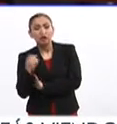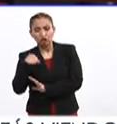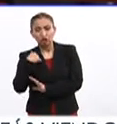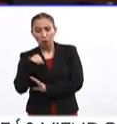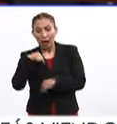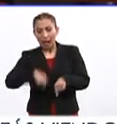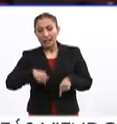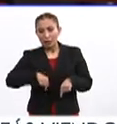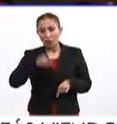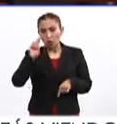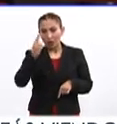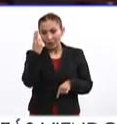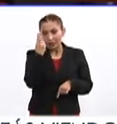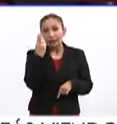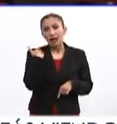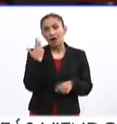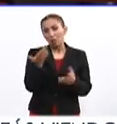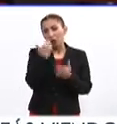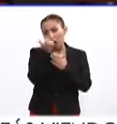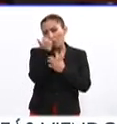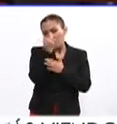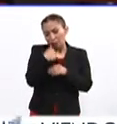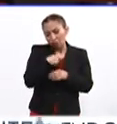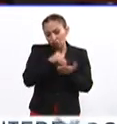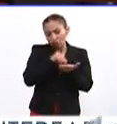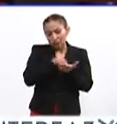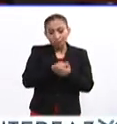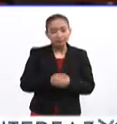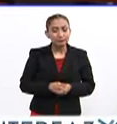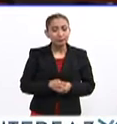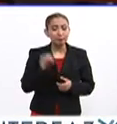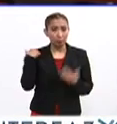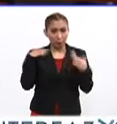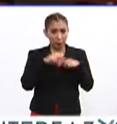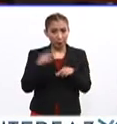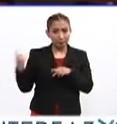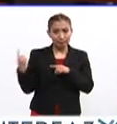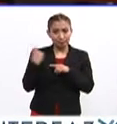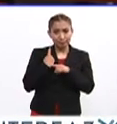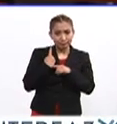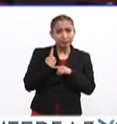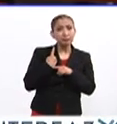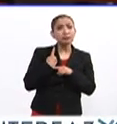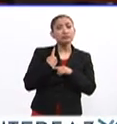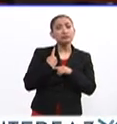estaba yo aquí en la universidad como estudiante y un profesor me